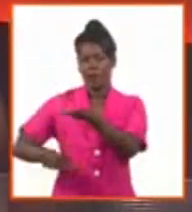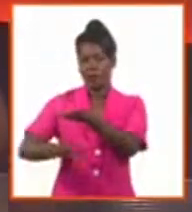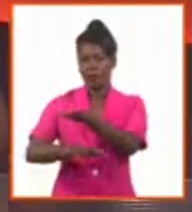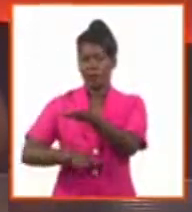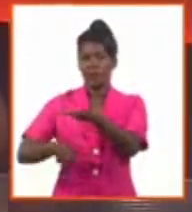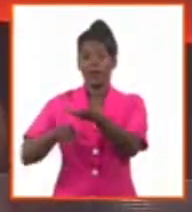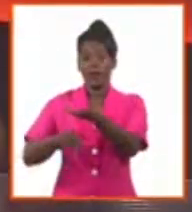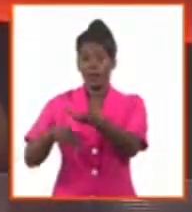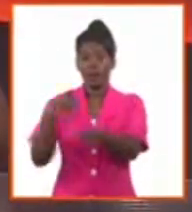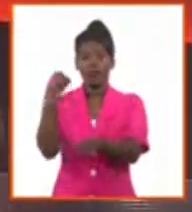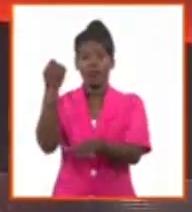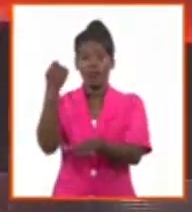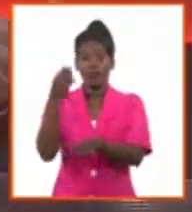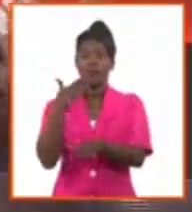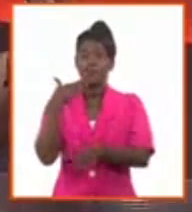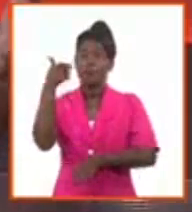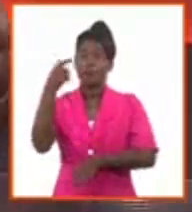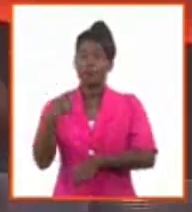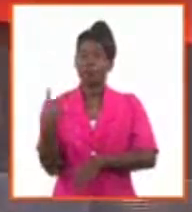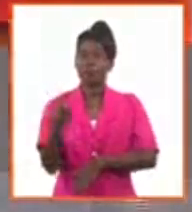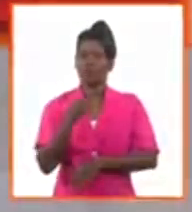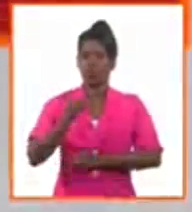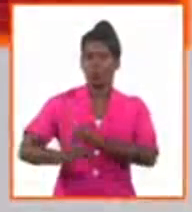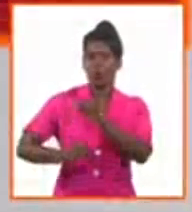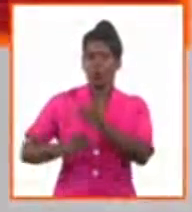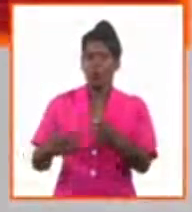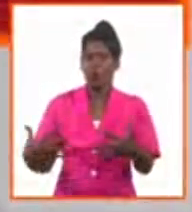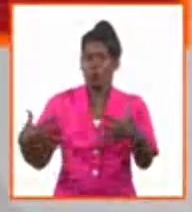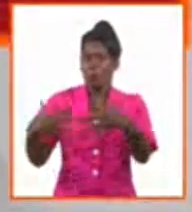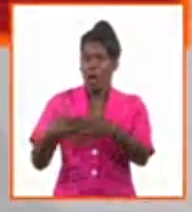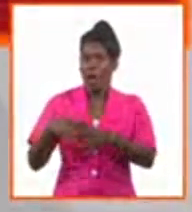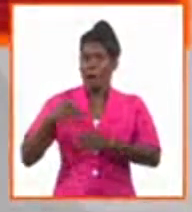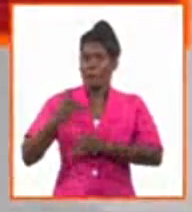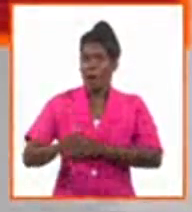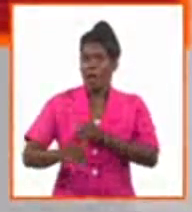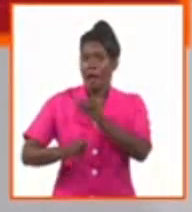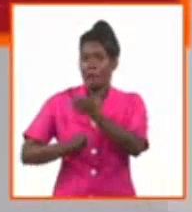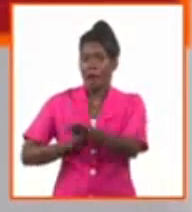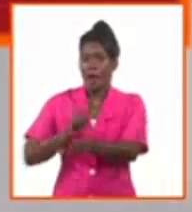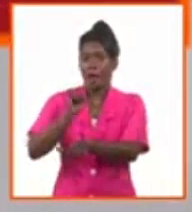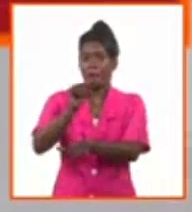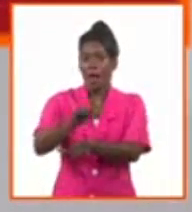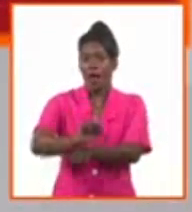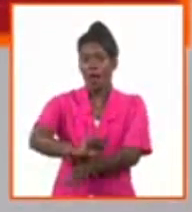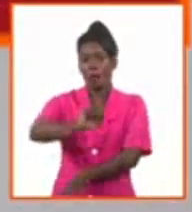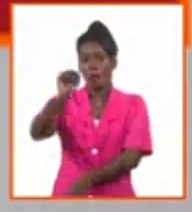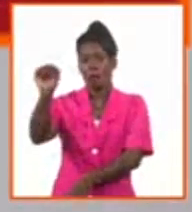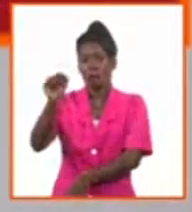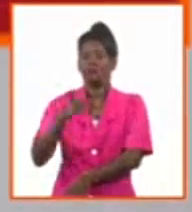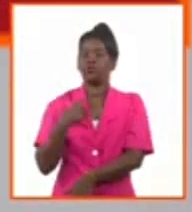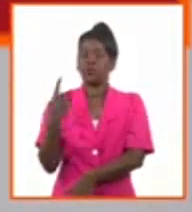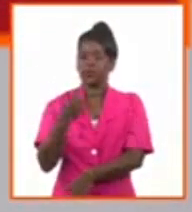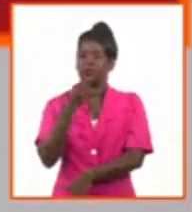que sobre todo construimos una familia que de ahí emana una facultad en familia y que formamos